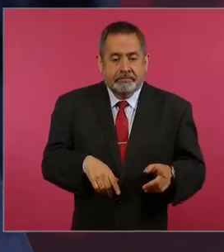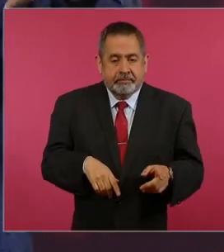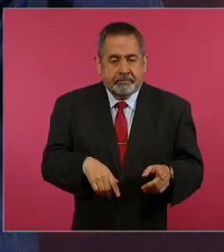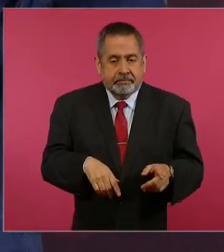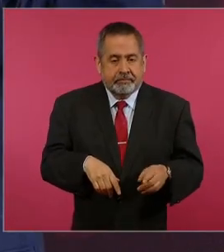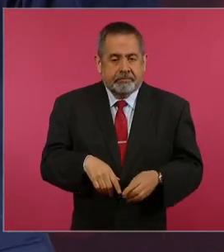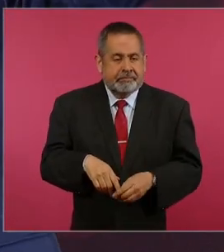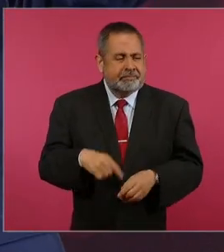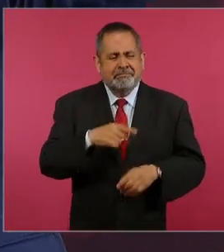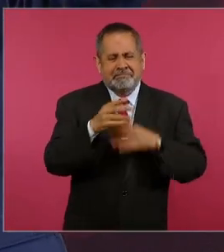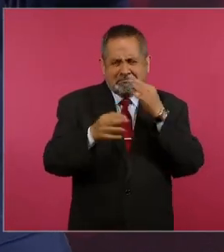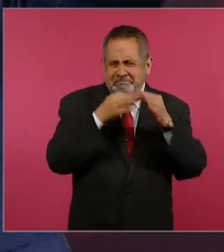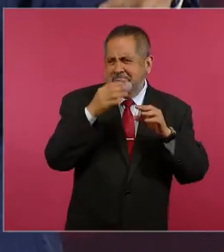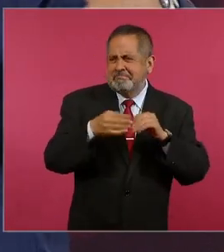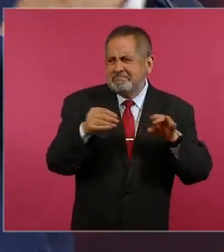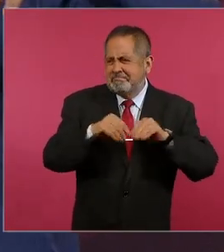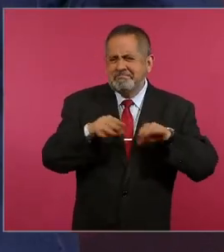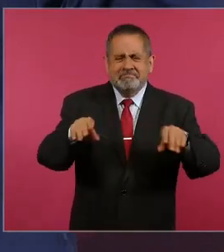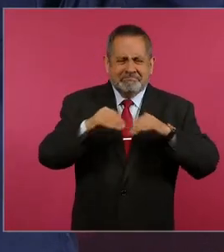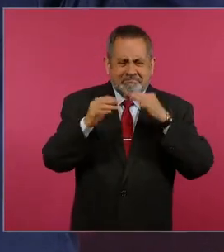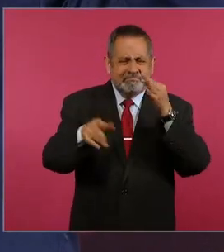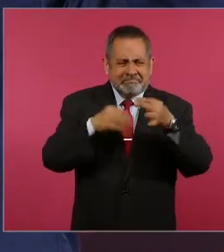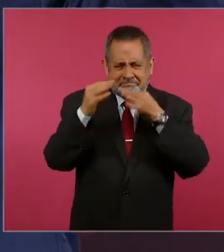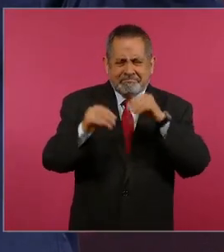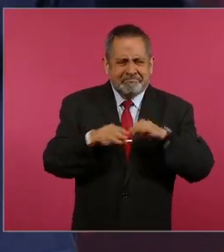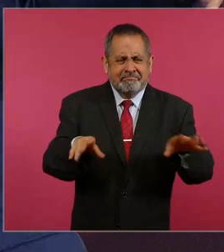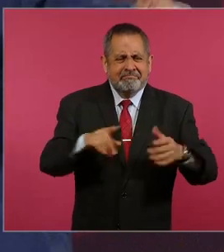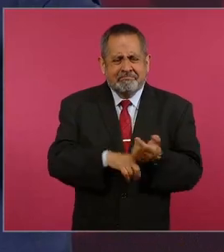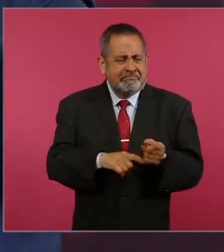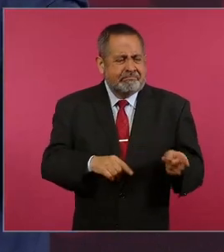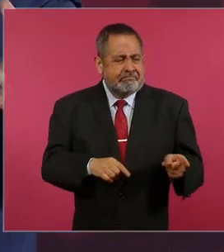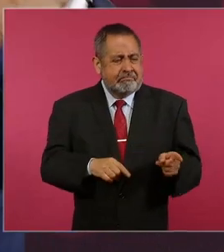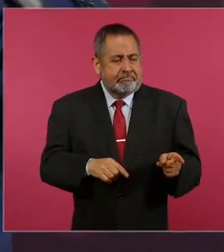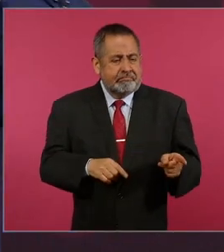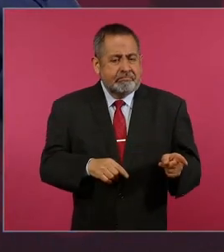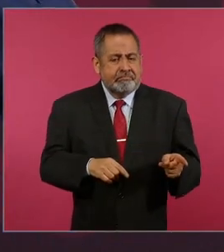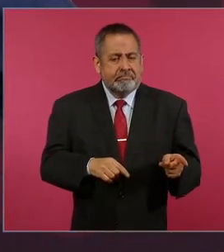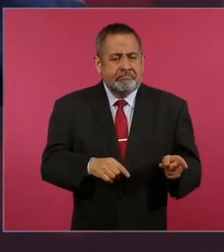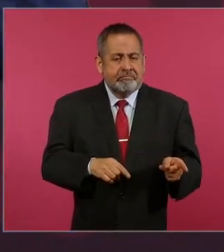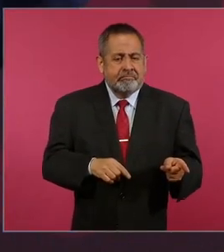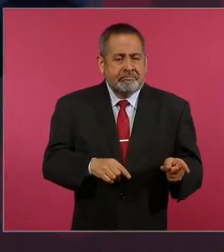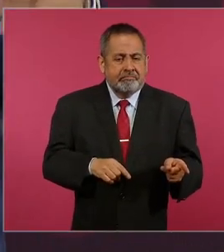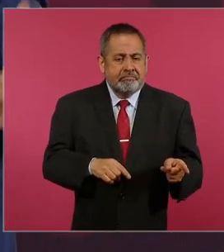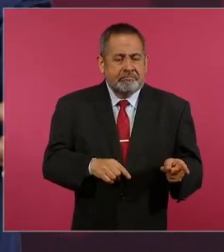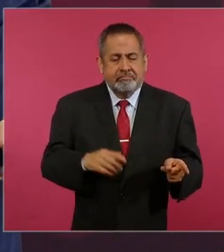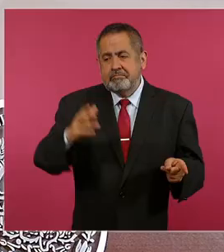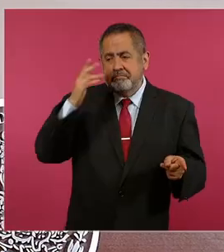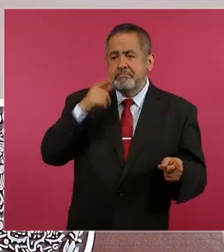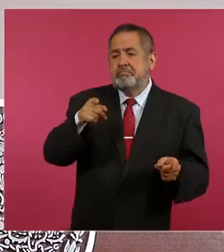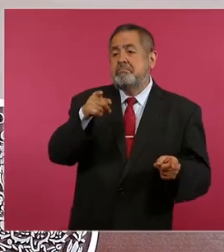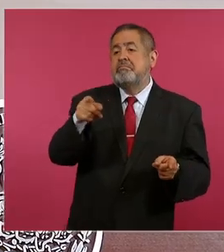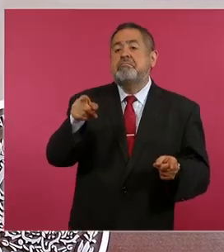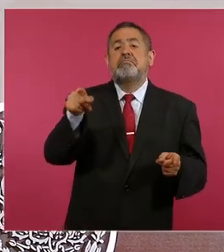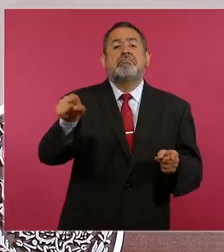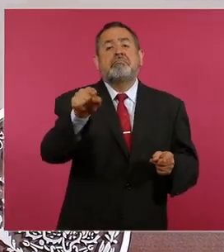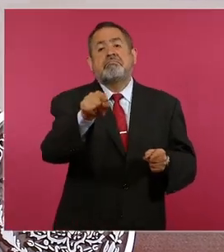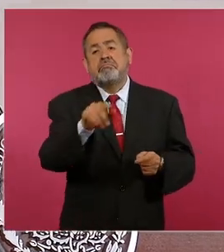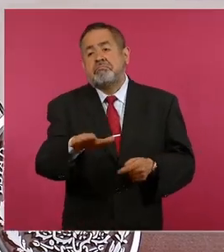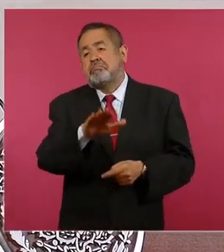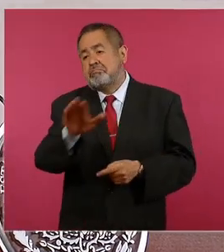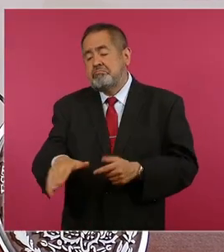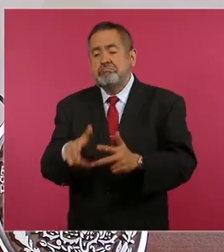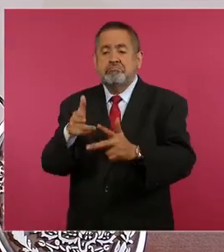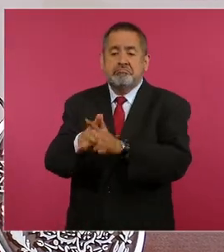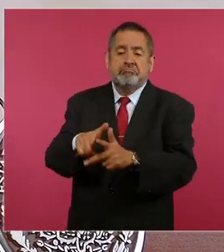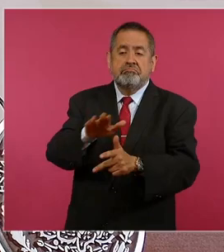están sacando constantemente boletines que habían fallecido o habían sido asesinados